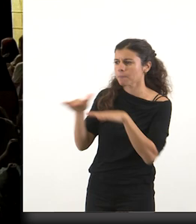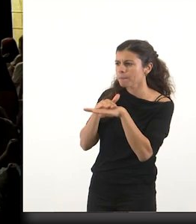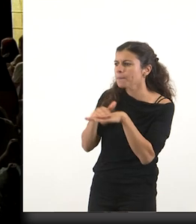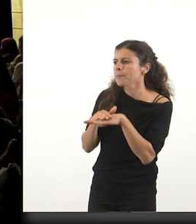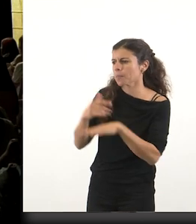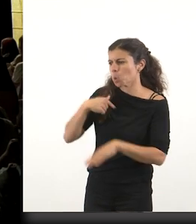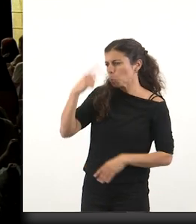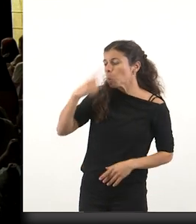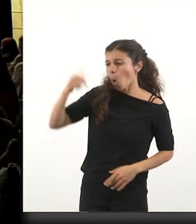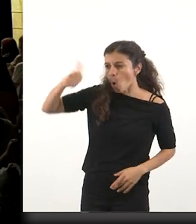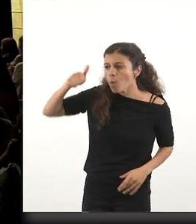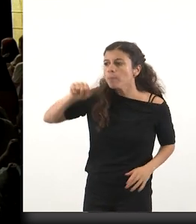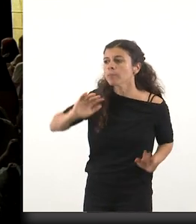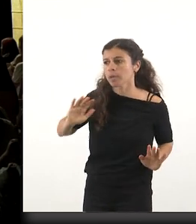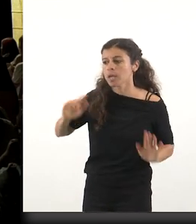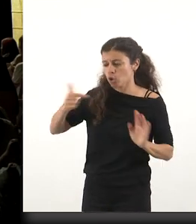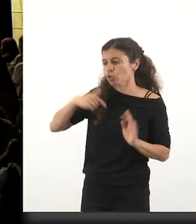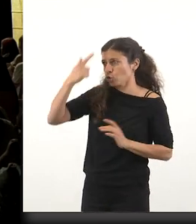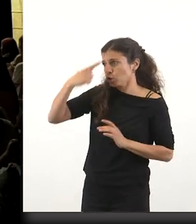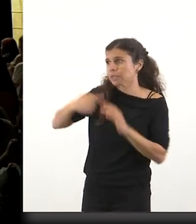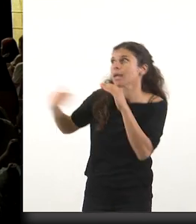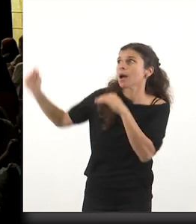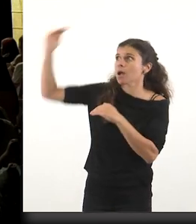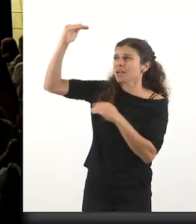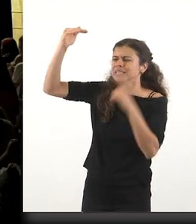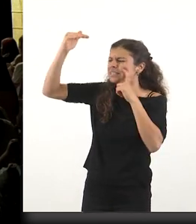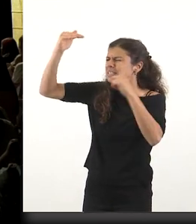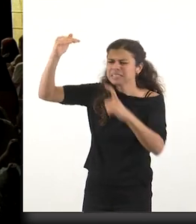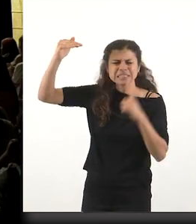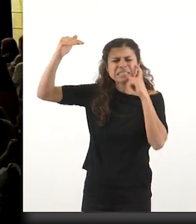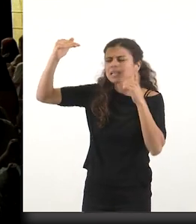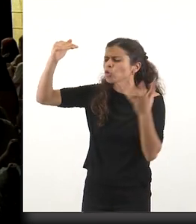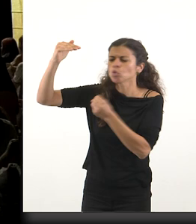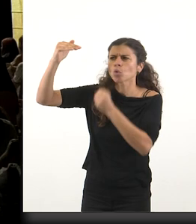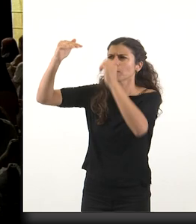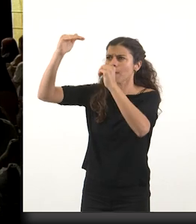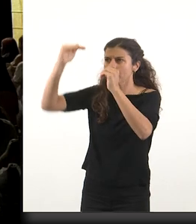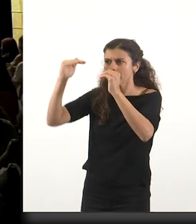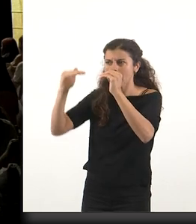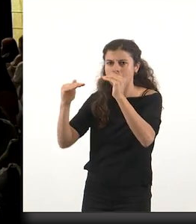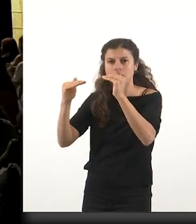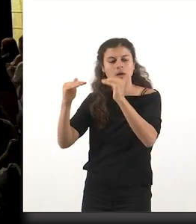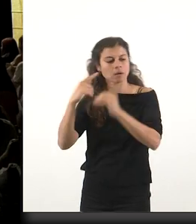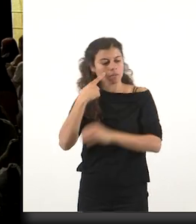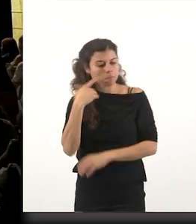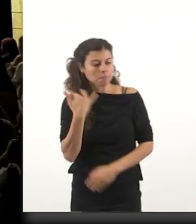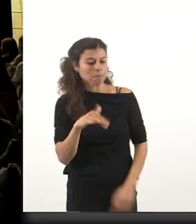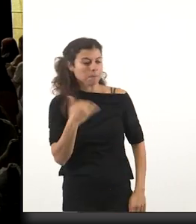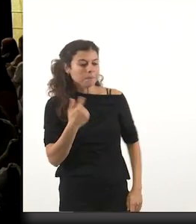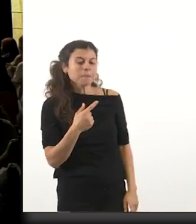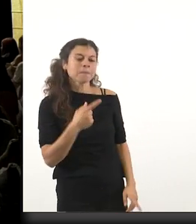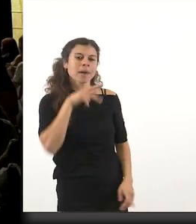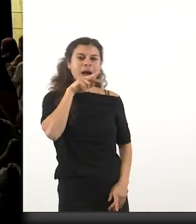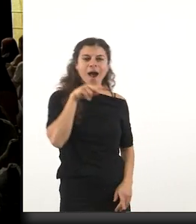ya sé que soy un hombre, va. Yo ya sé que estoy aquí, yo ya voy a hacer lo imposible por bajarme de aquí. Digo, mira este, o el